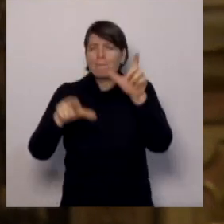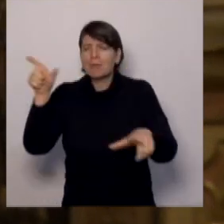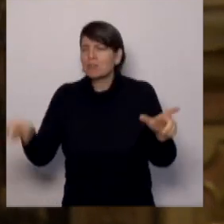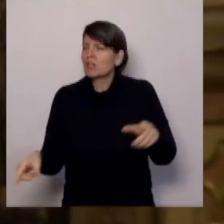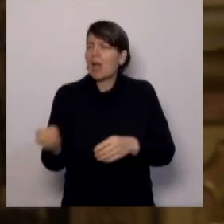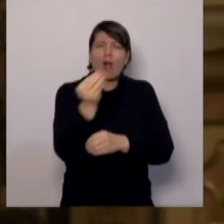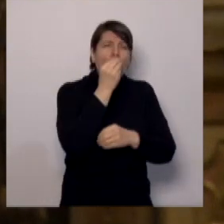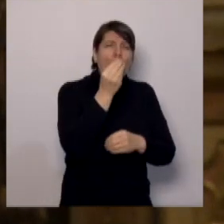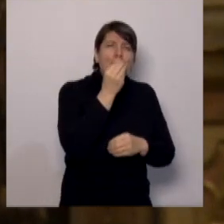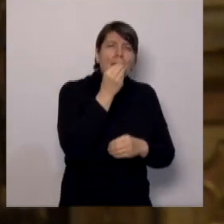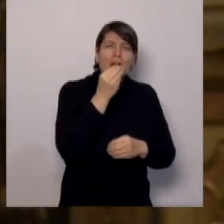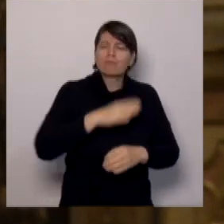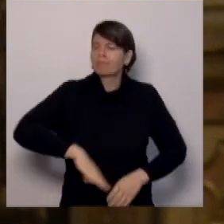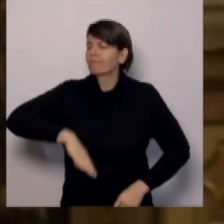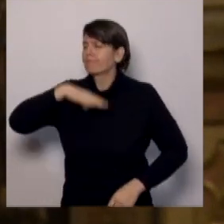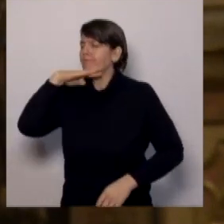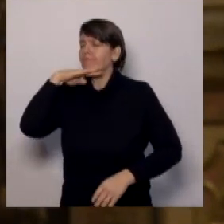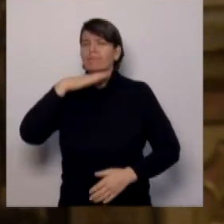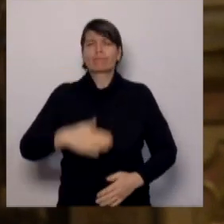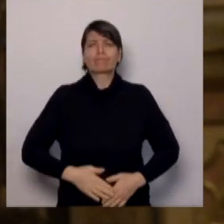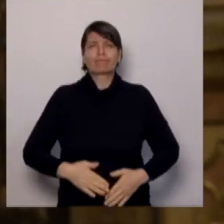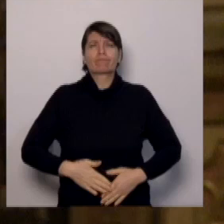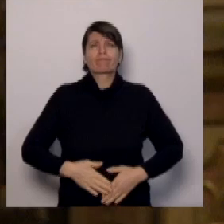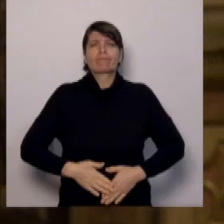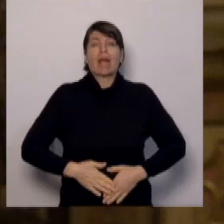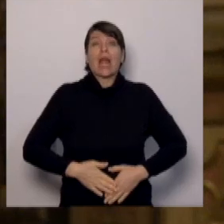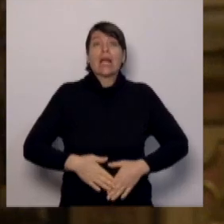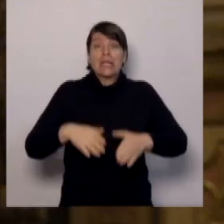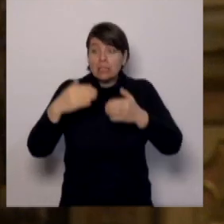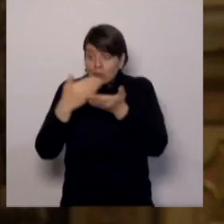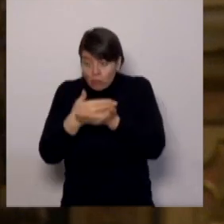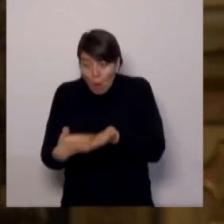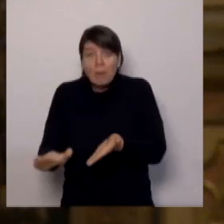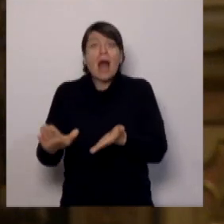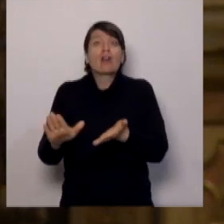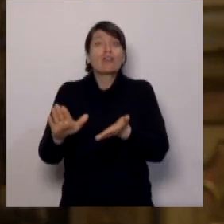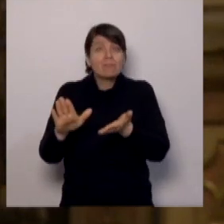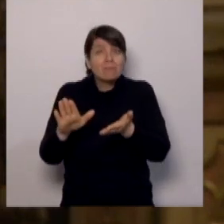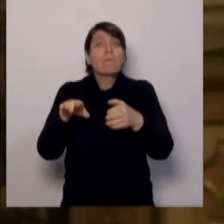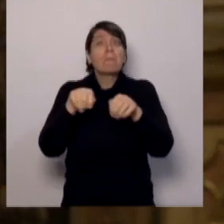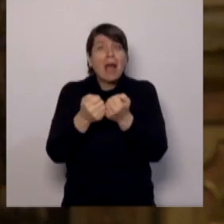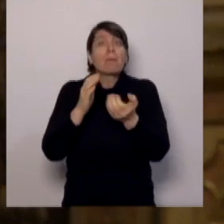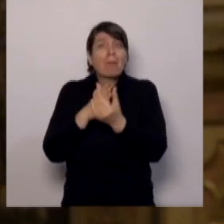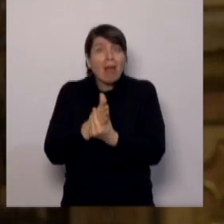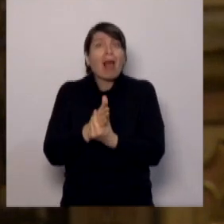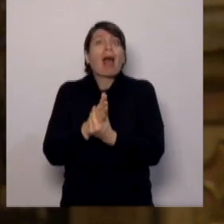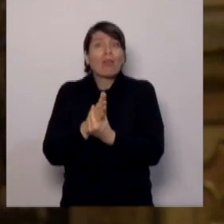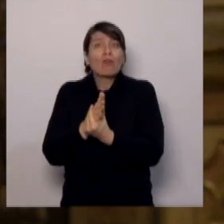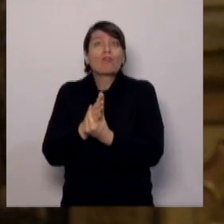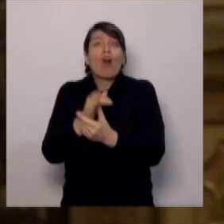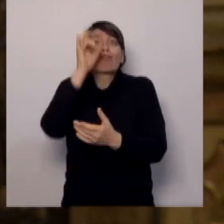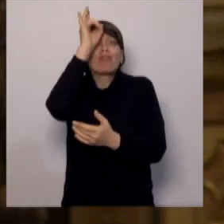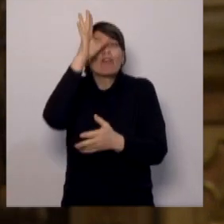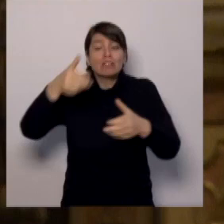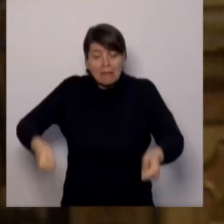Todos comieron hasta saciarse y con los pedazos que sobraron se